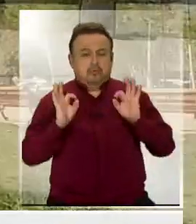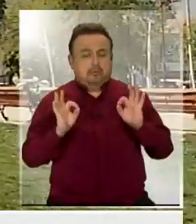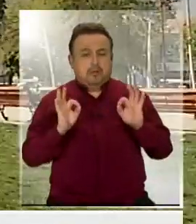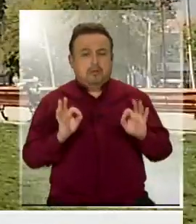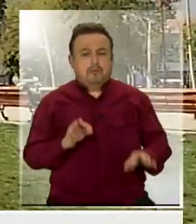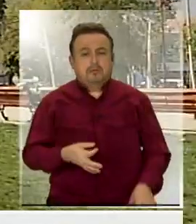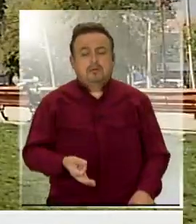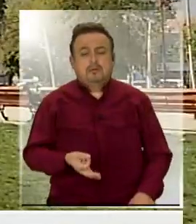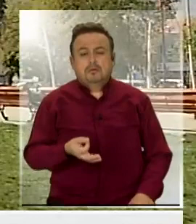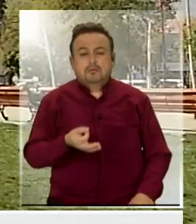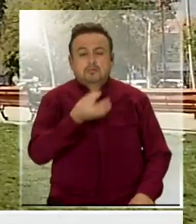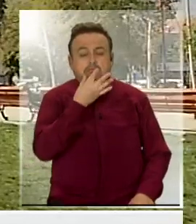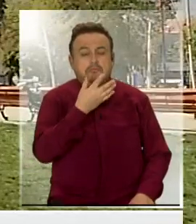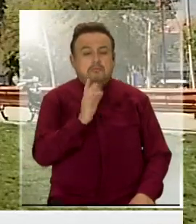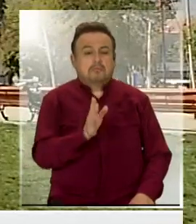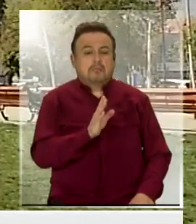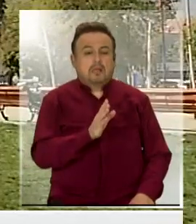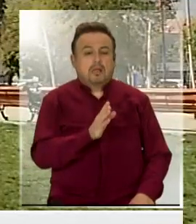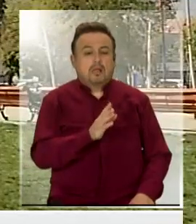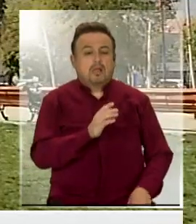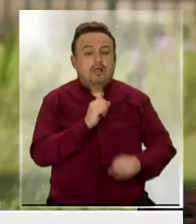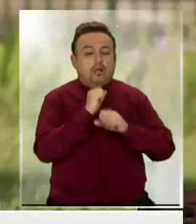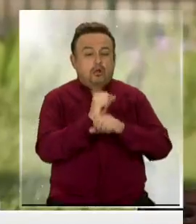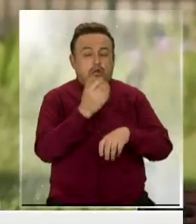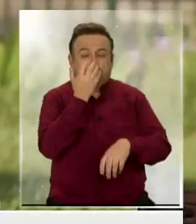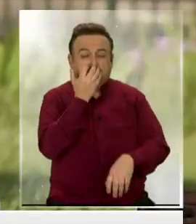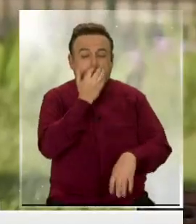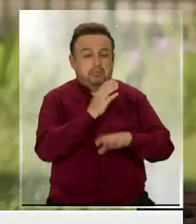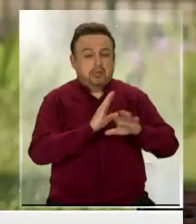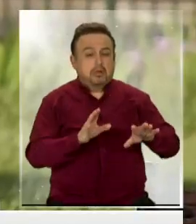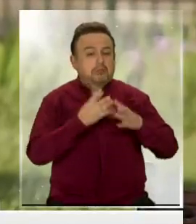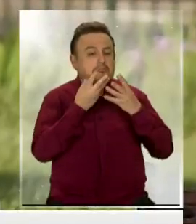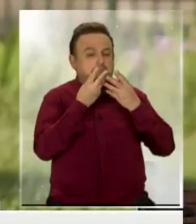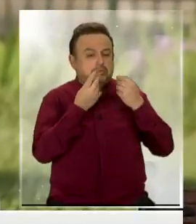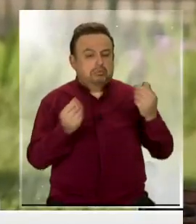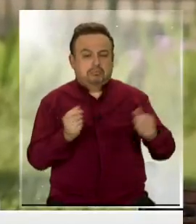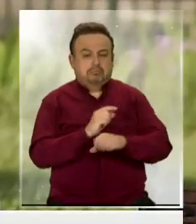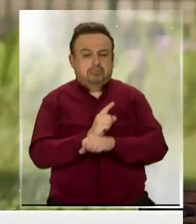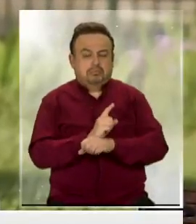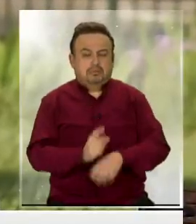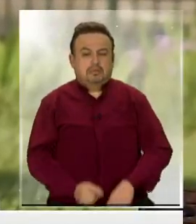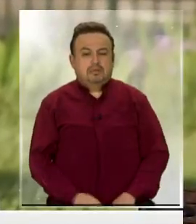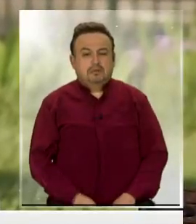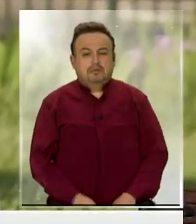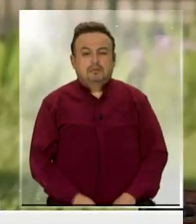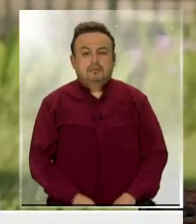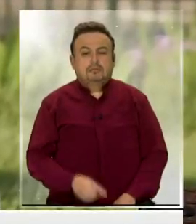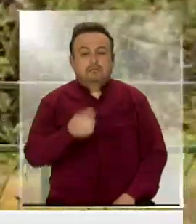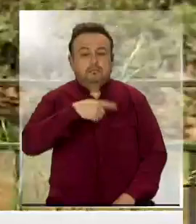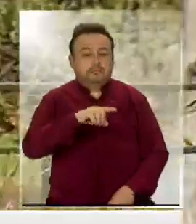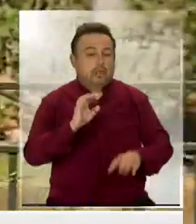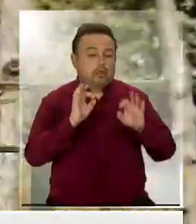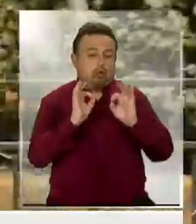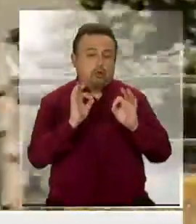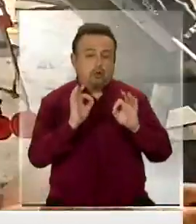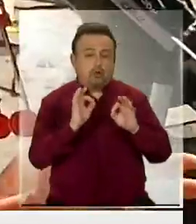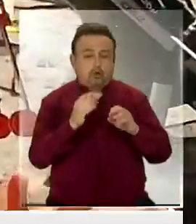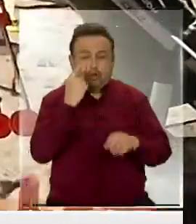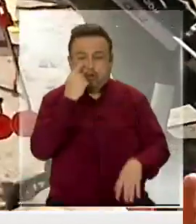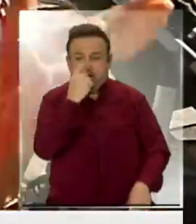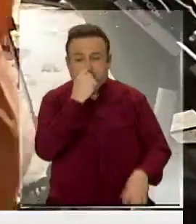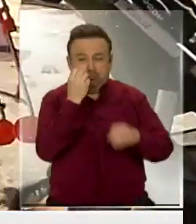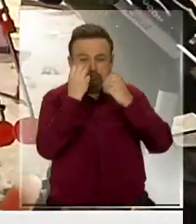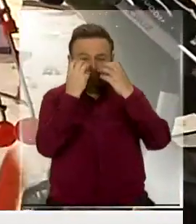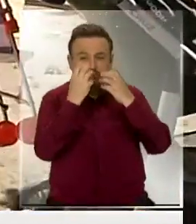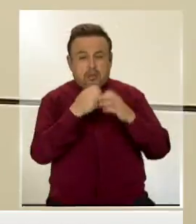me tomo un antialérgico y se me pasan los síntomas. O sea, como no normal, se me hinchan los ojos,